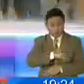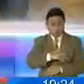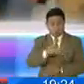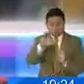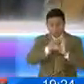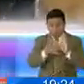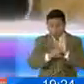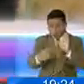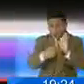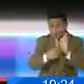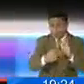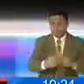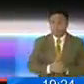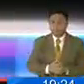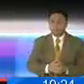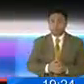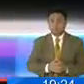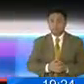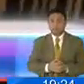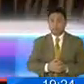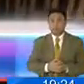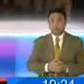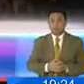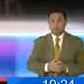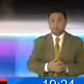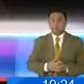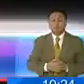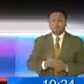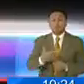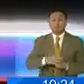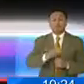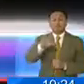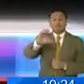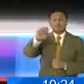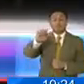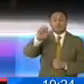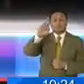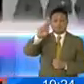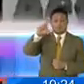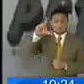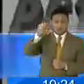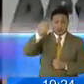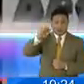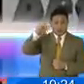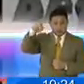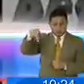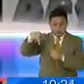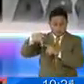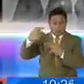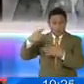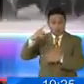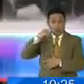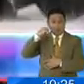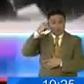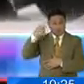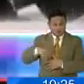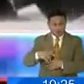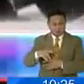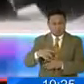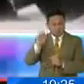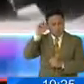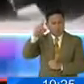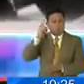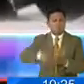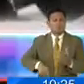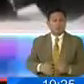favor. Finalmente, las expresiones por parte de Carlos P., conocido como Capalla, generó los comentarios de la máxima